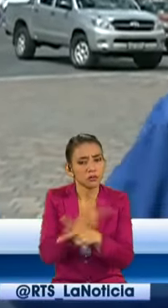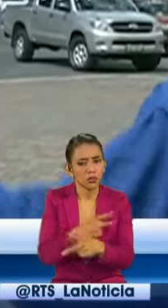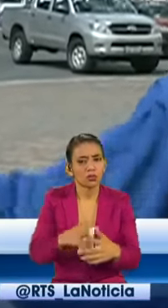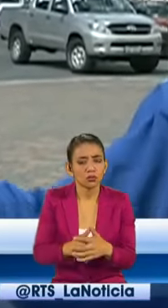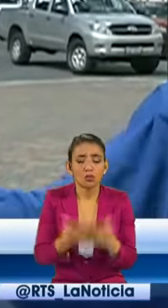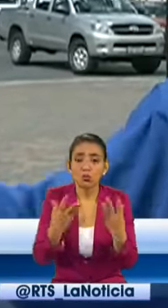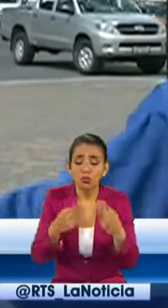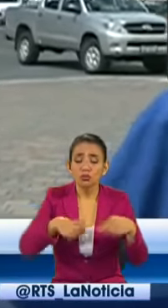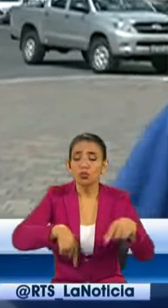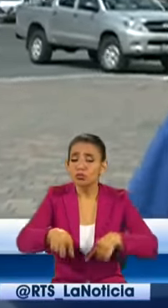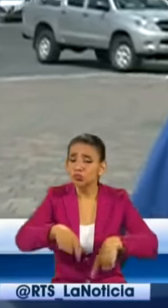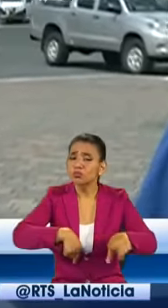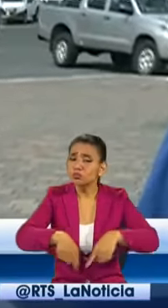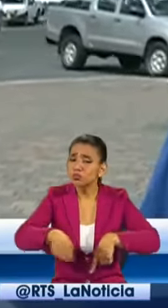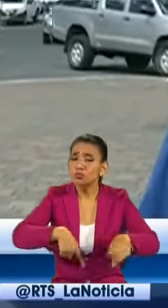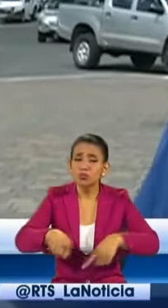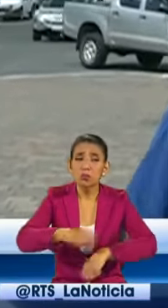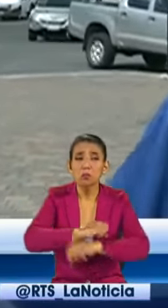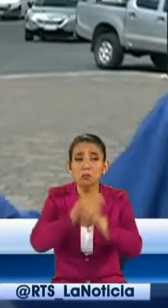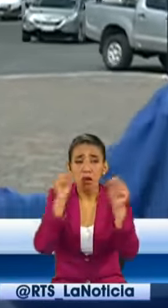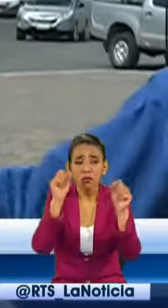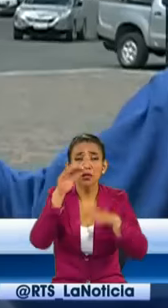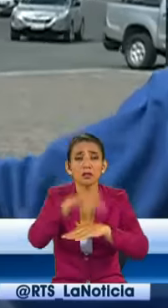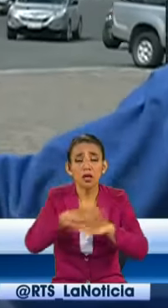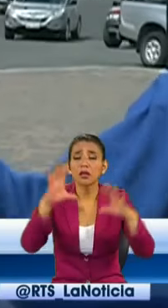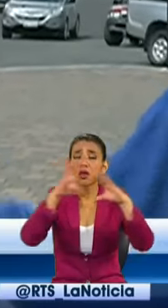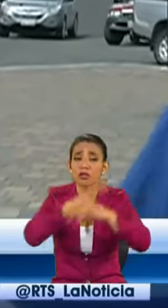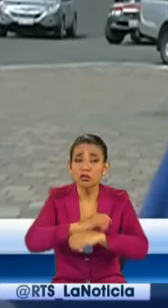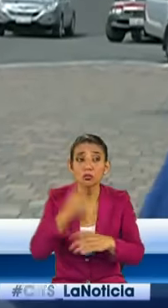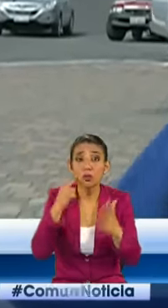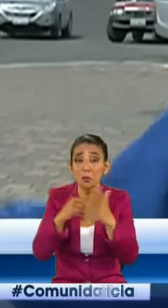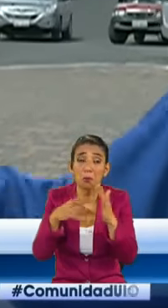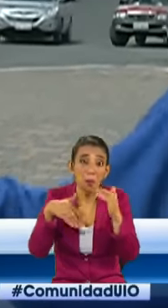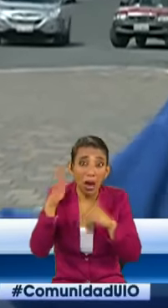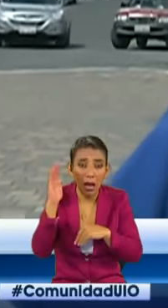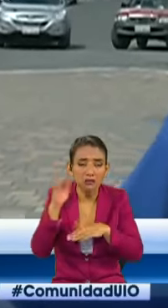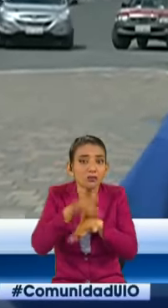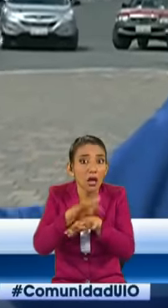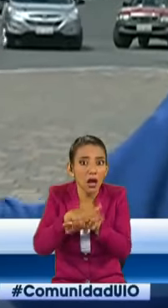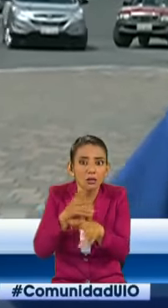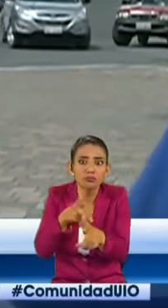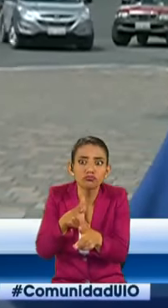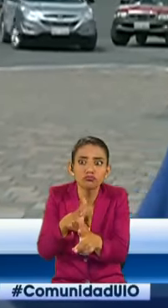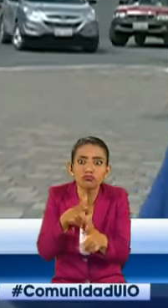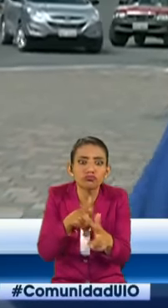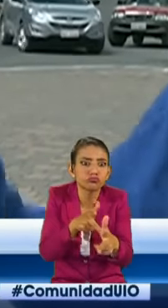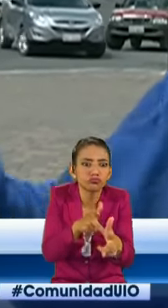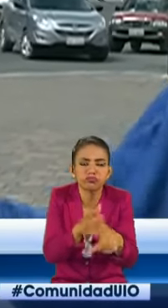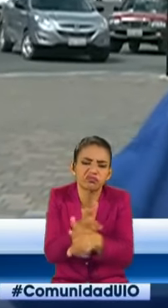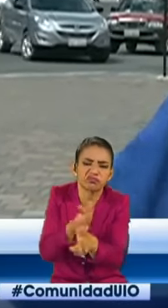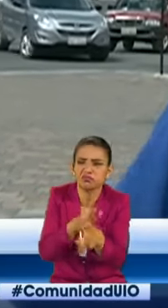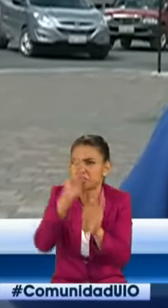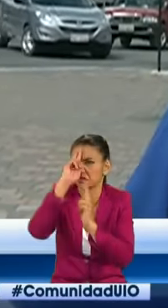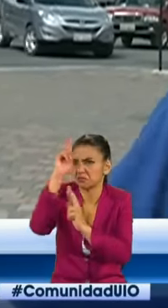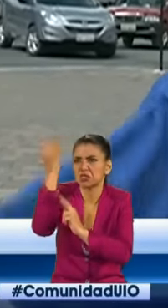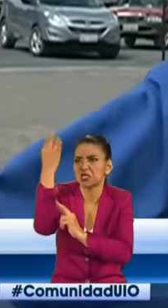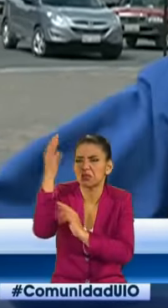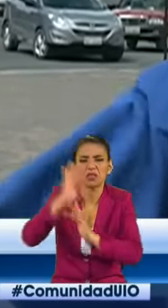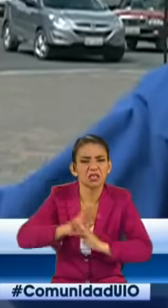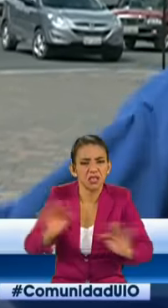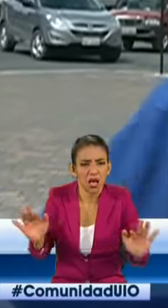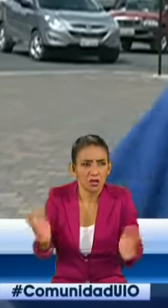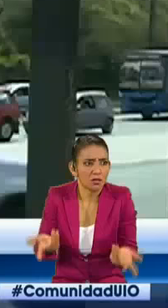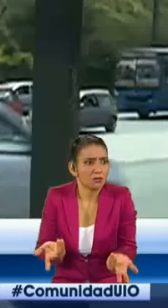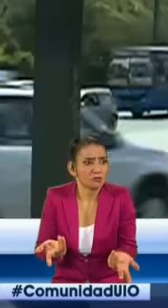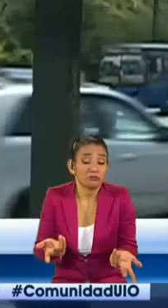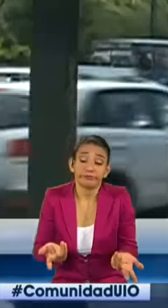el flujo de carros desde a toda hora, al menos de hora pico. Todo el mundo quiere pasar, o sea, no respetan semáforo, casi al